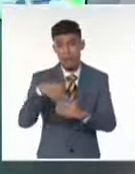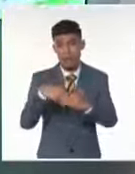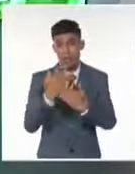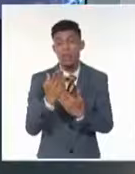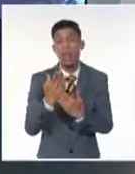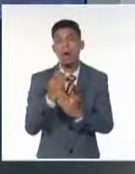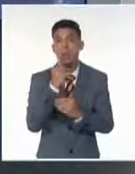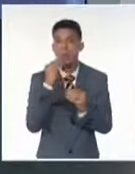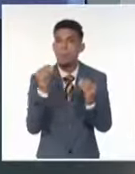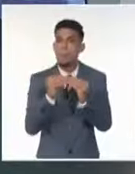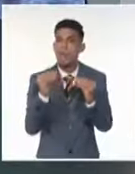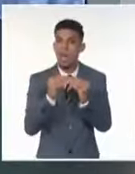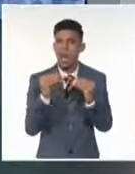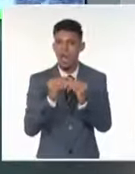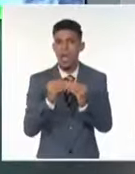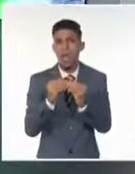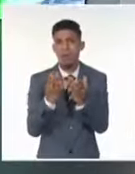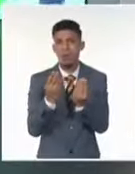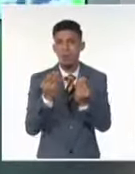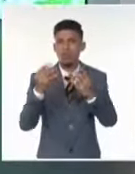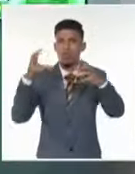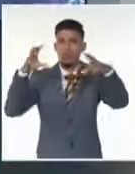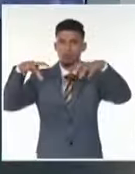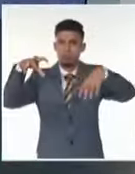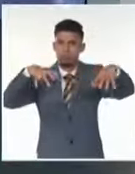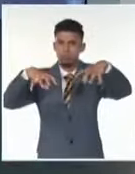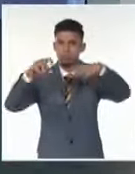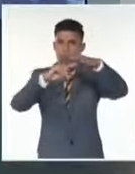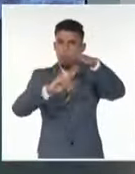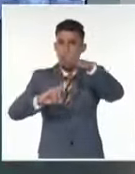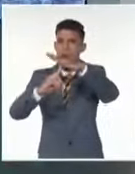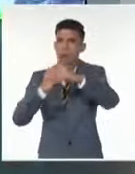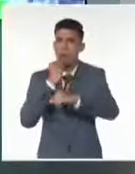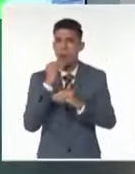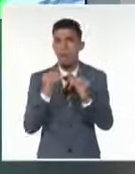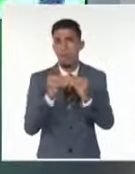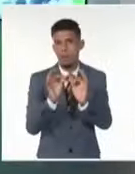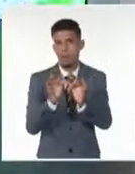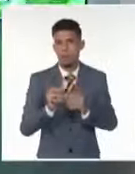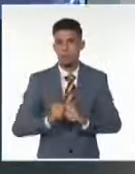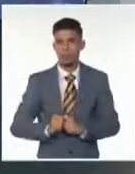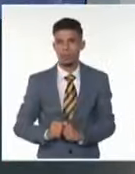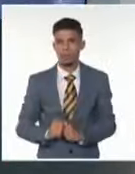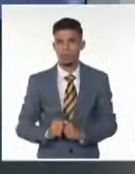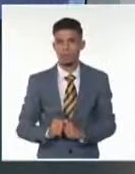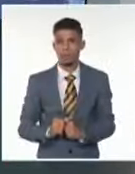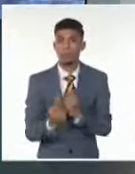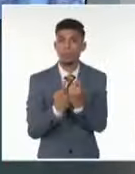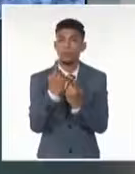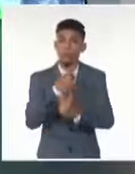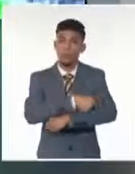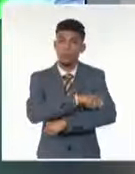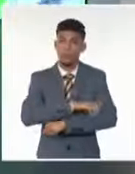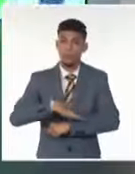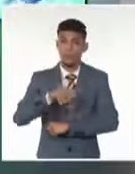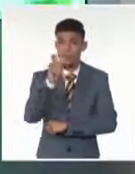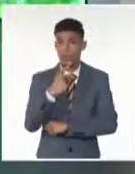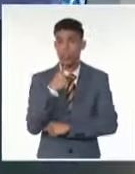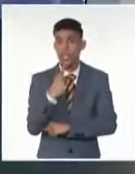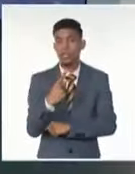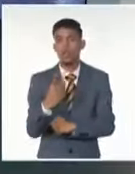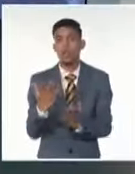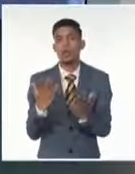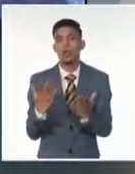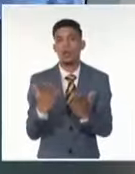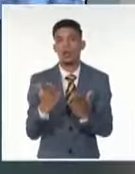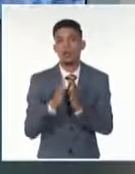que tengamos estos chubascos, lluvias y también tormentas eléctricas que muchos agradecen su presencia porque tienen su influencia también en las